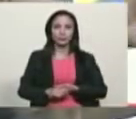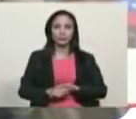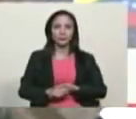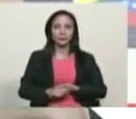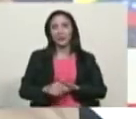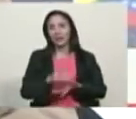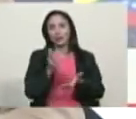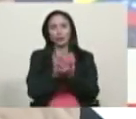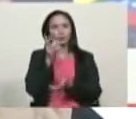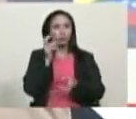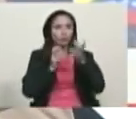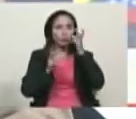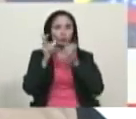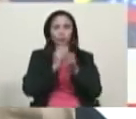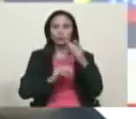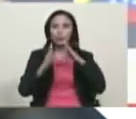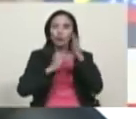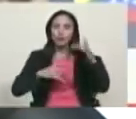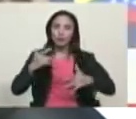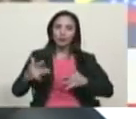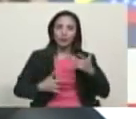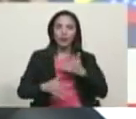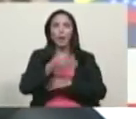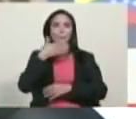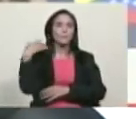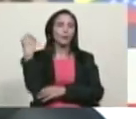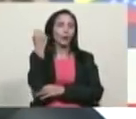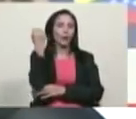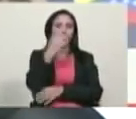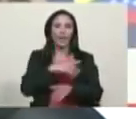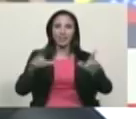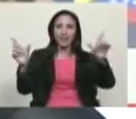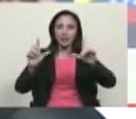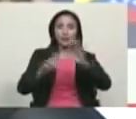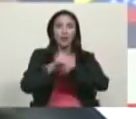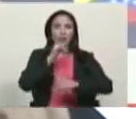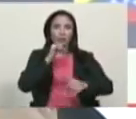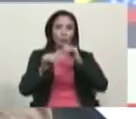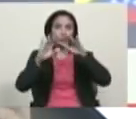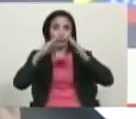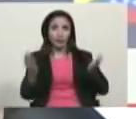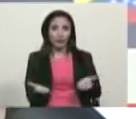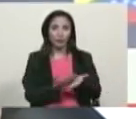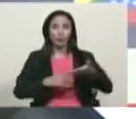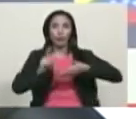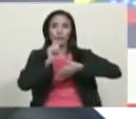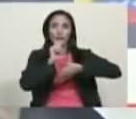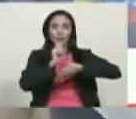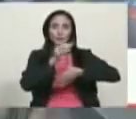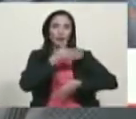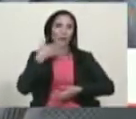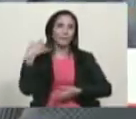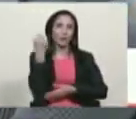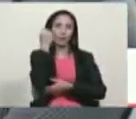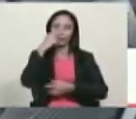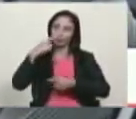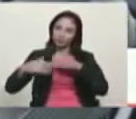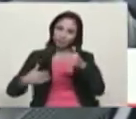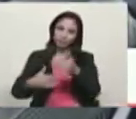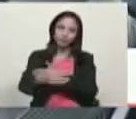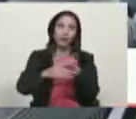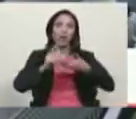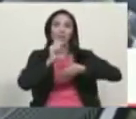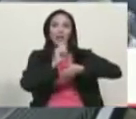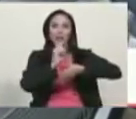hacen referencia por Telesur. La mejor televisora de información mundial. Hoy por hoy,